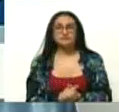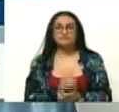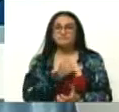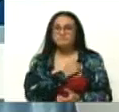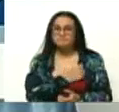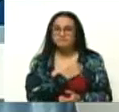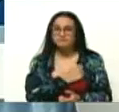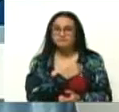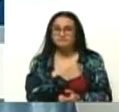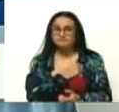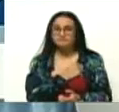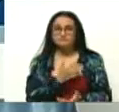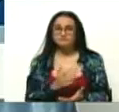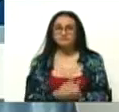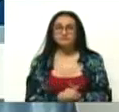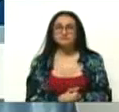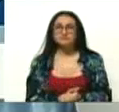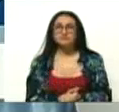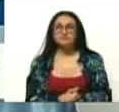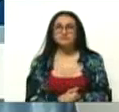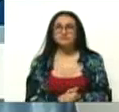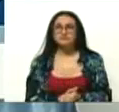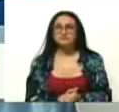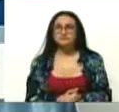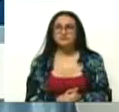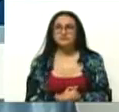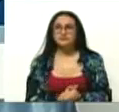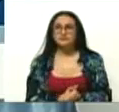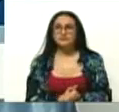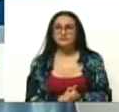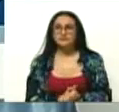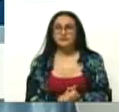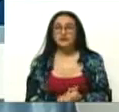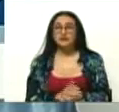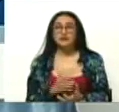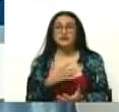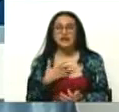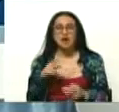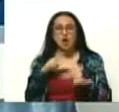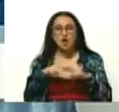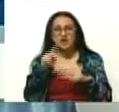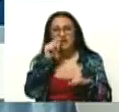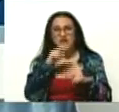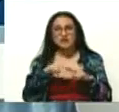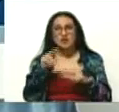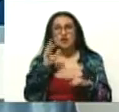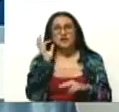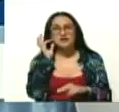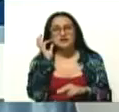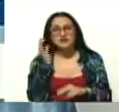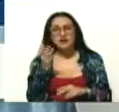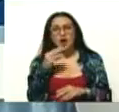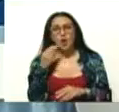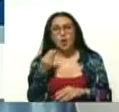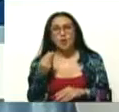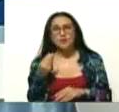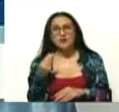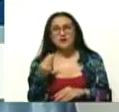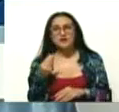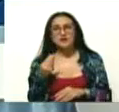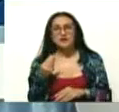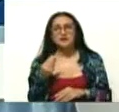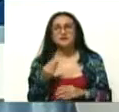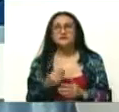lamentablemente se ha pretendido que los niños, las niñas, los jóvenes, los adolescentes, en vez de soñar, en vez